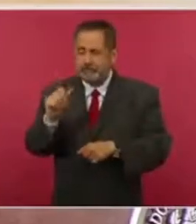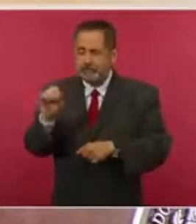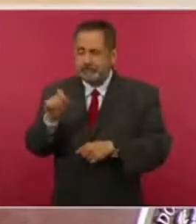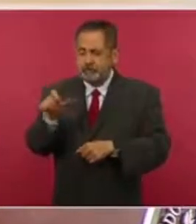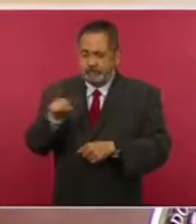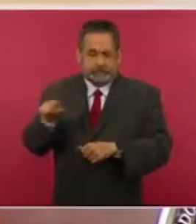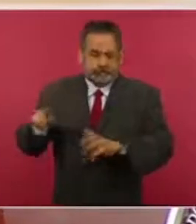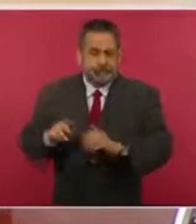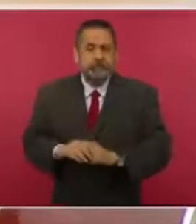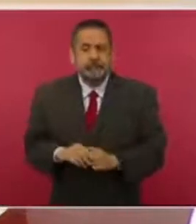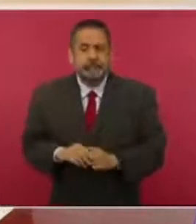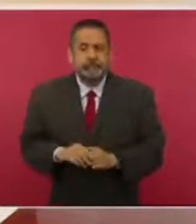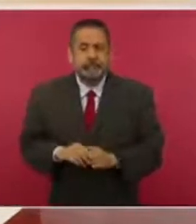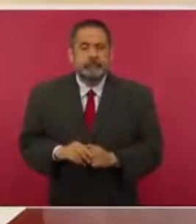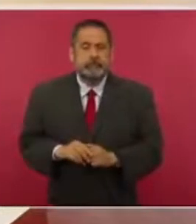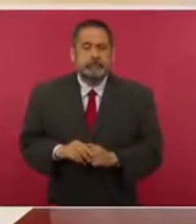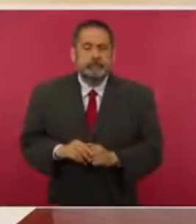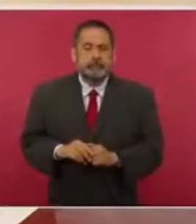que